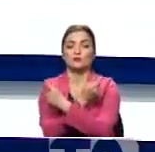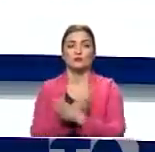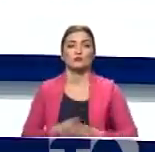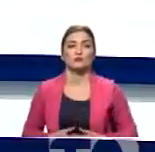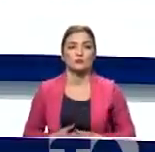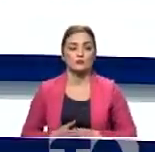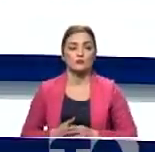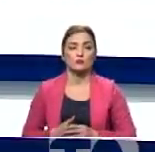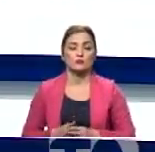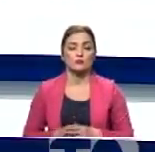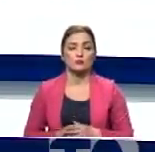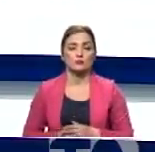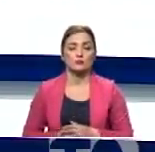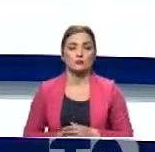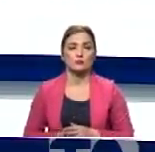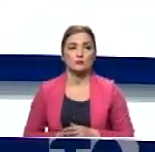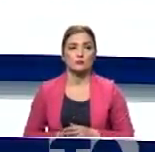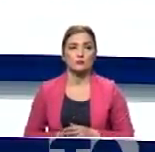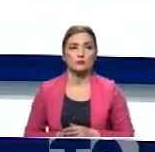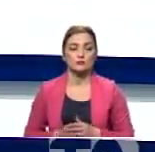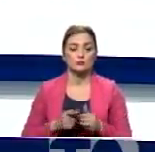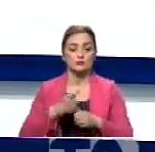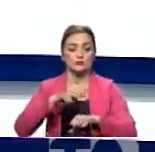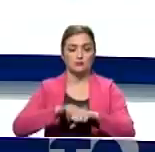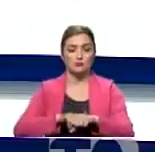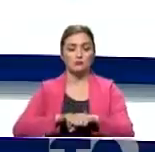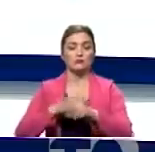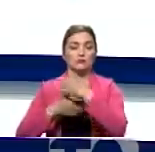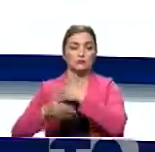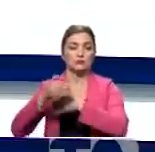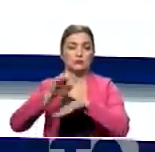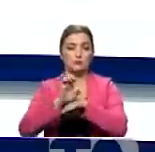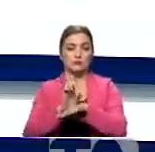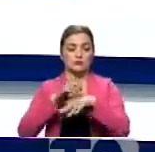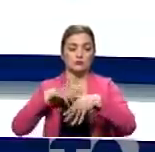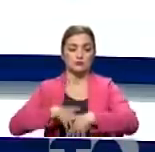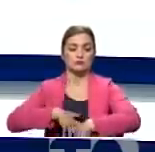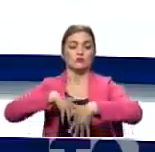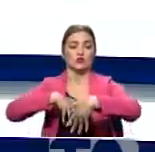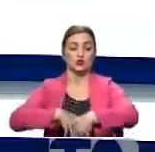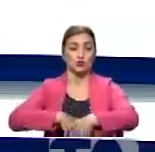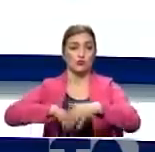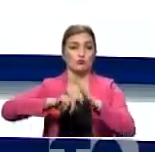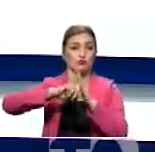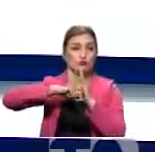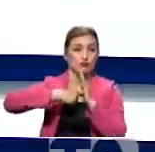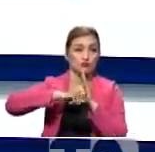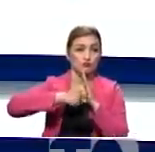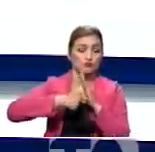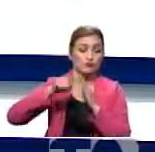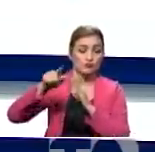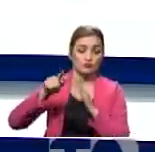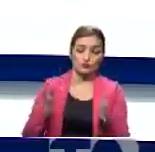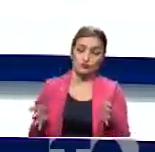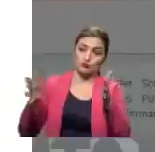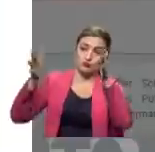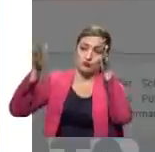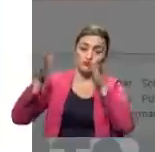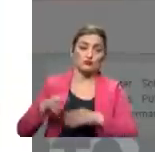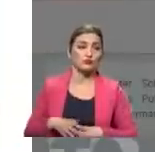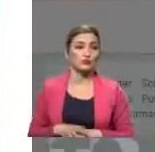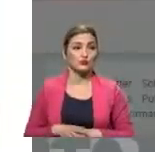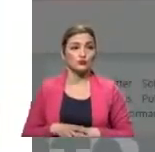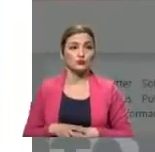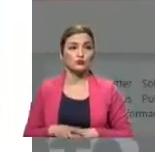Twitter. En donde manifestó lo siguiente: es la primera vez en nuestra historia que una marcha va a la Contraloría General del Estado. Aunque lograron